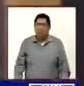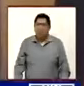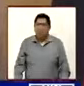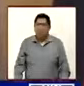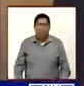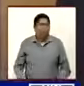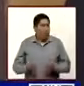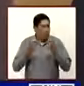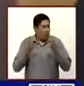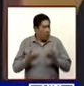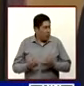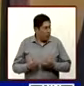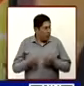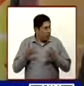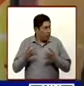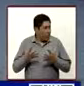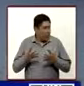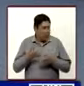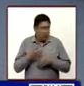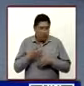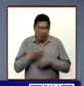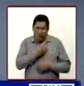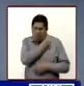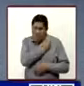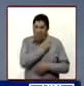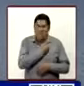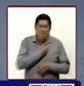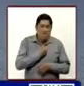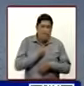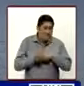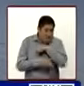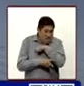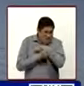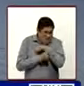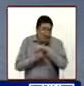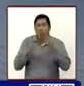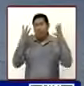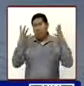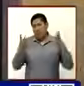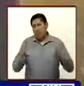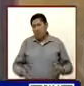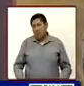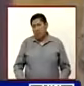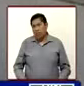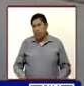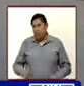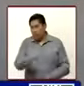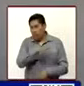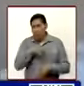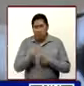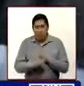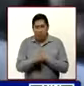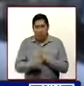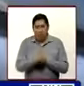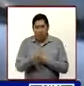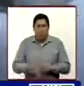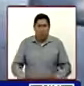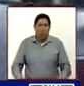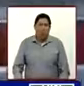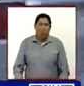Aquí mucho hay muchos malandros, rateros, mucho es aquí, zona roja es aquí,